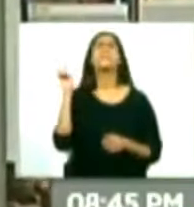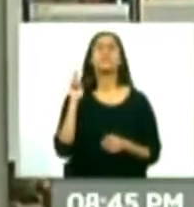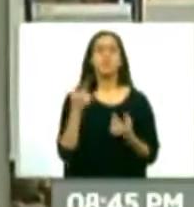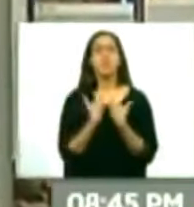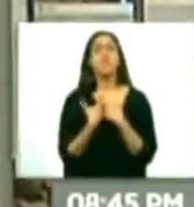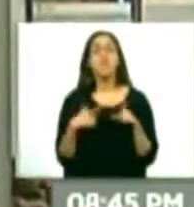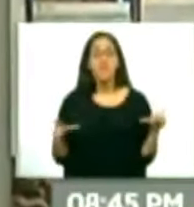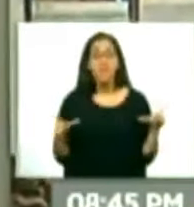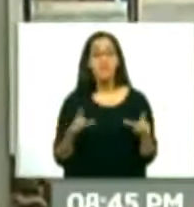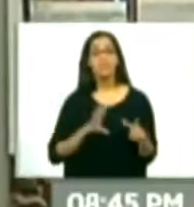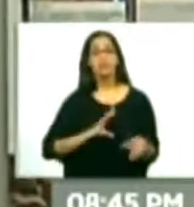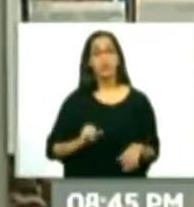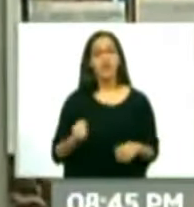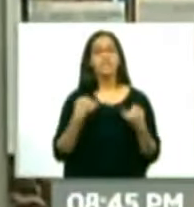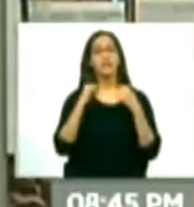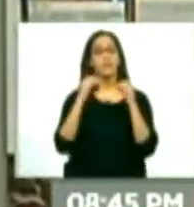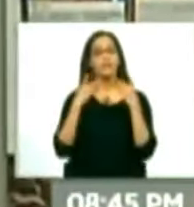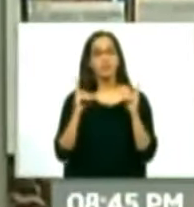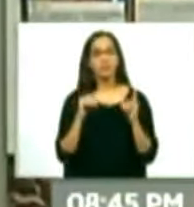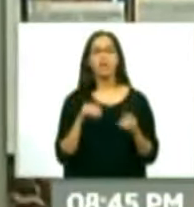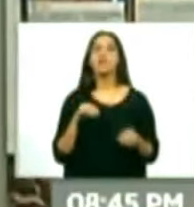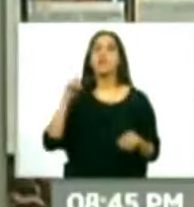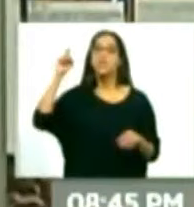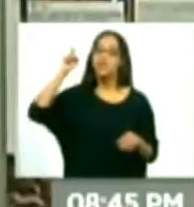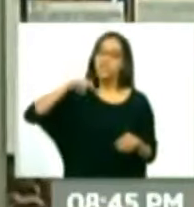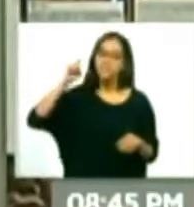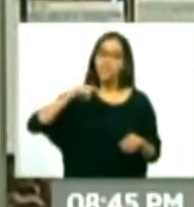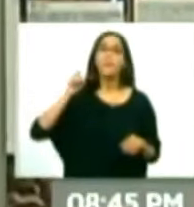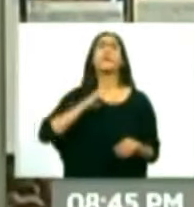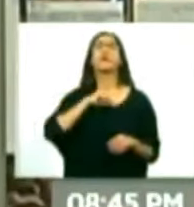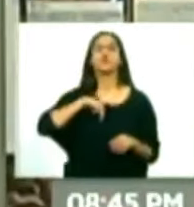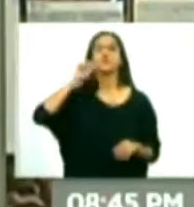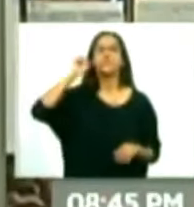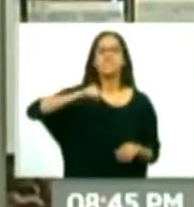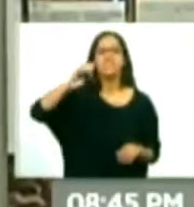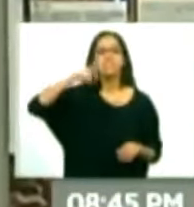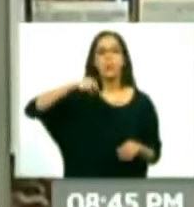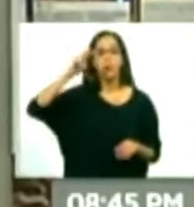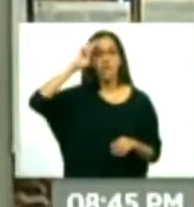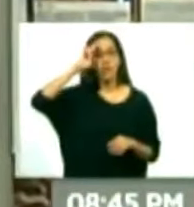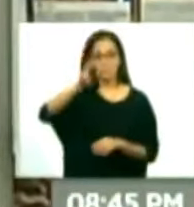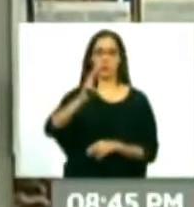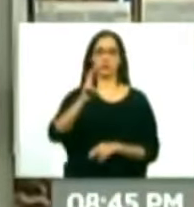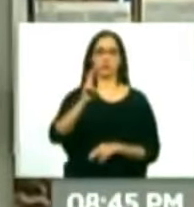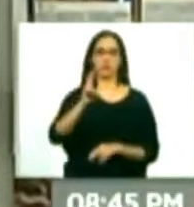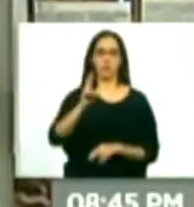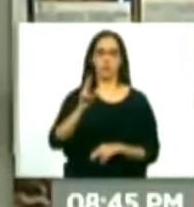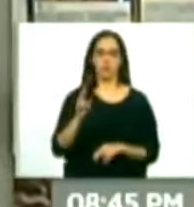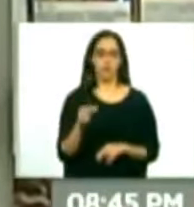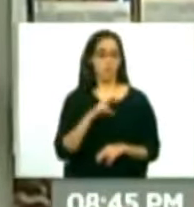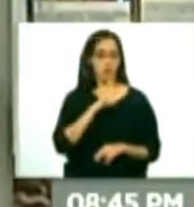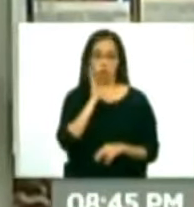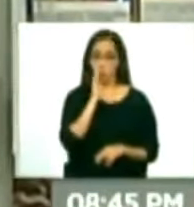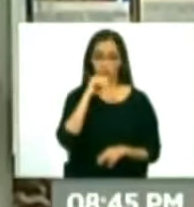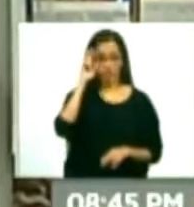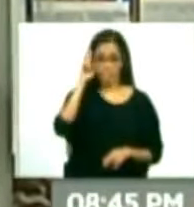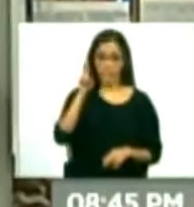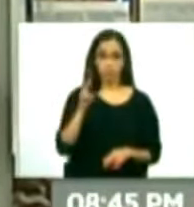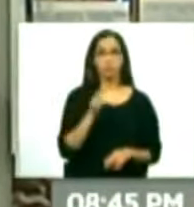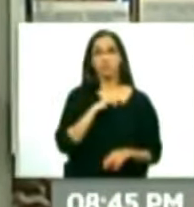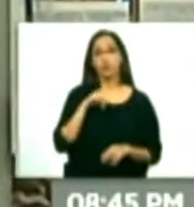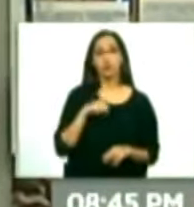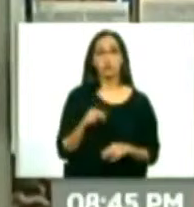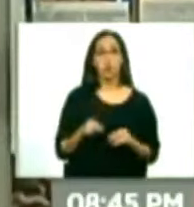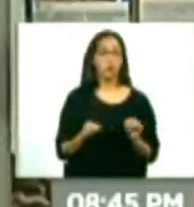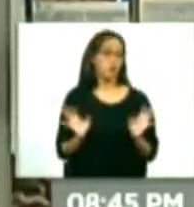soberano, independiente. Y exigimos todo. Nosotros sí exigimos respeto. Si no nos respetan, entonces nos hacemos